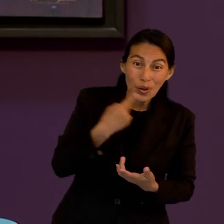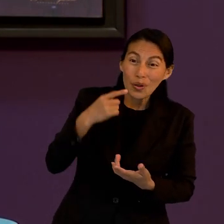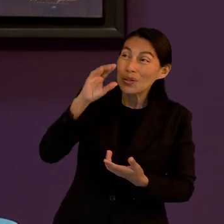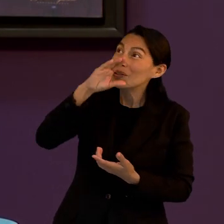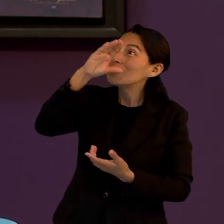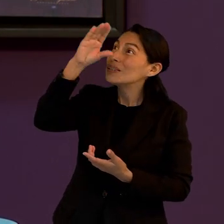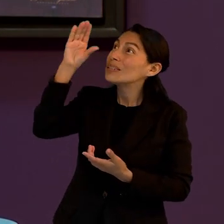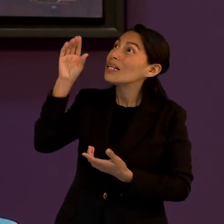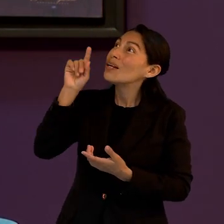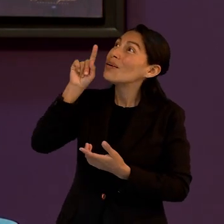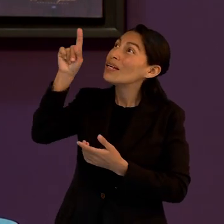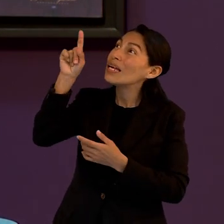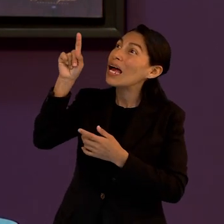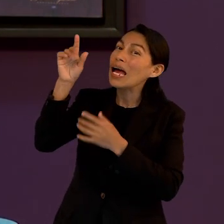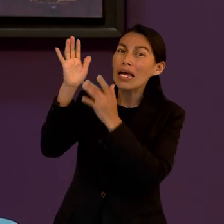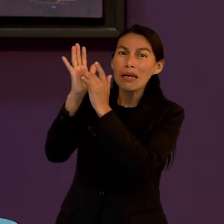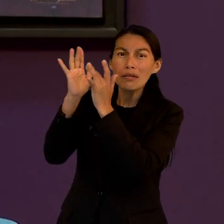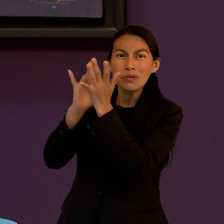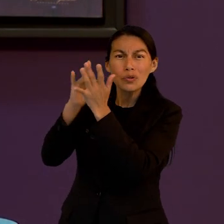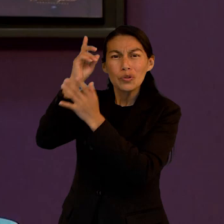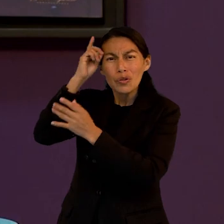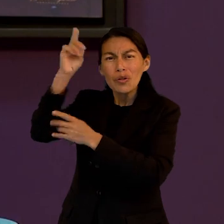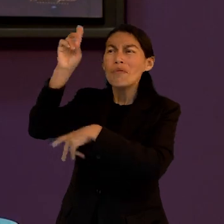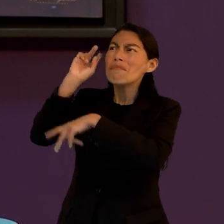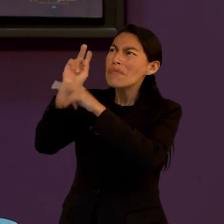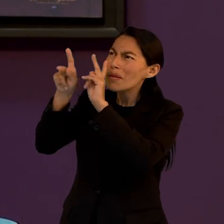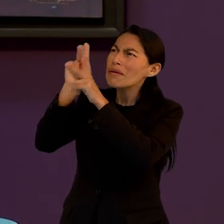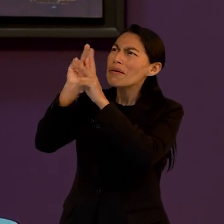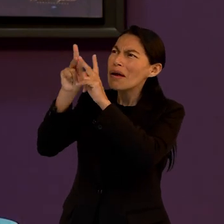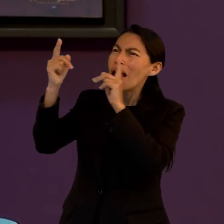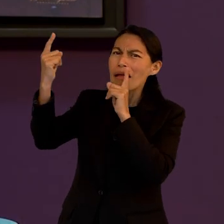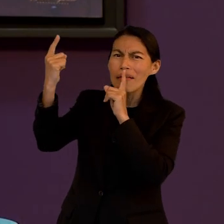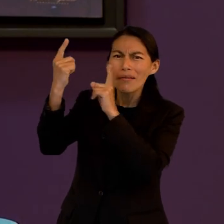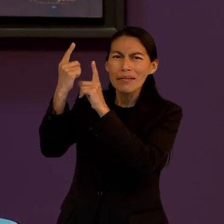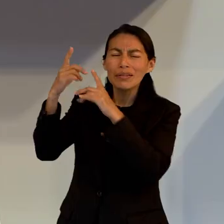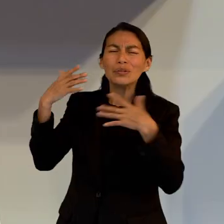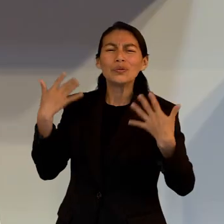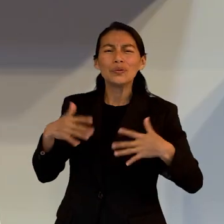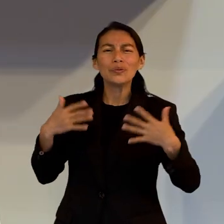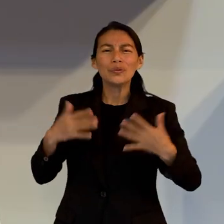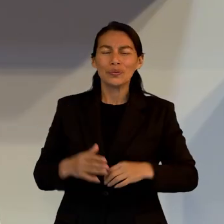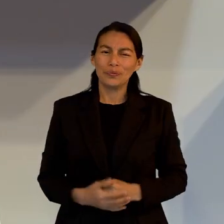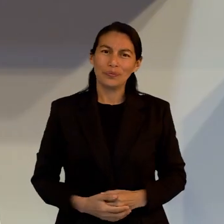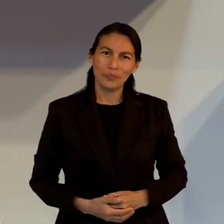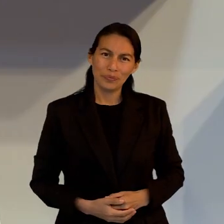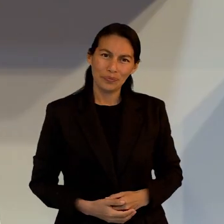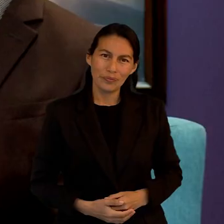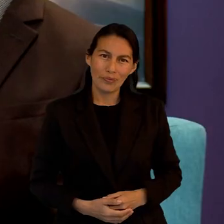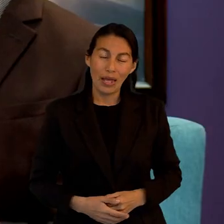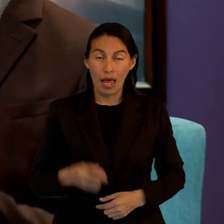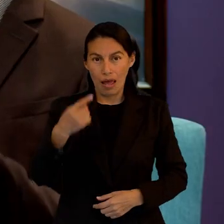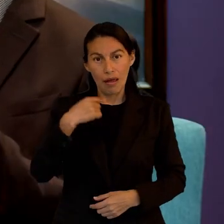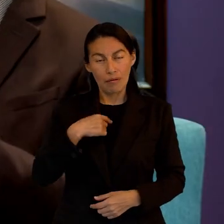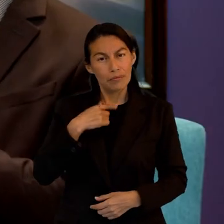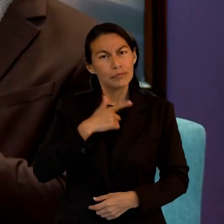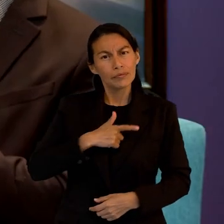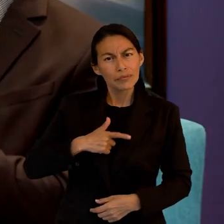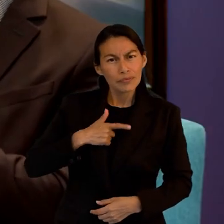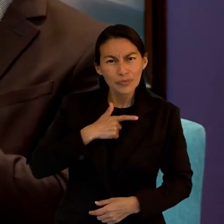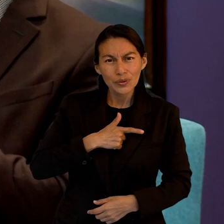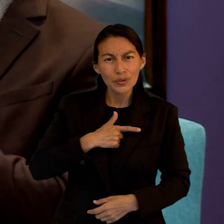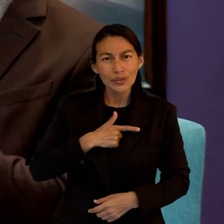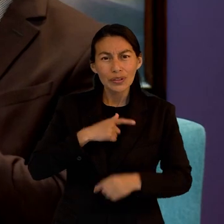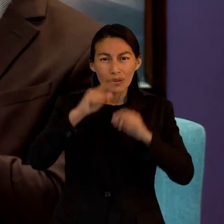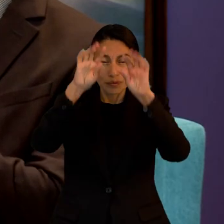estar en comunicación directa con un dios muy bien muy interesante muy interesante algo que me encantó a mí que es que